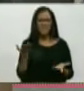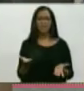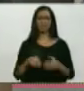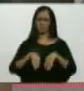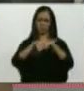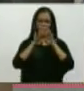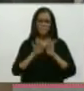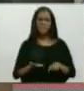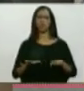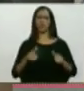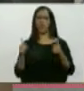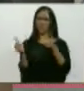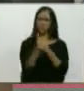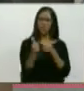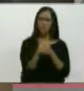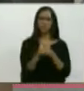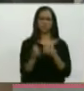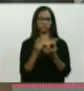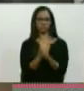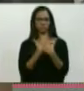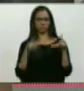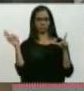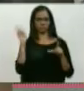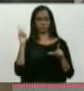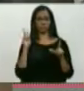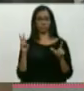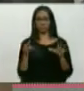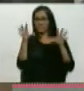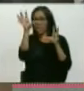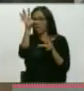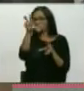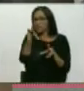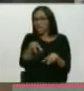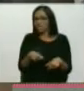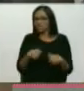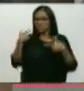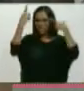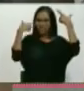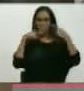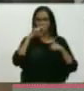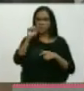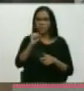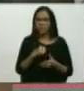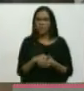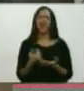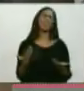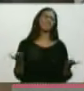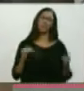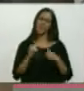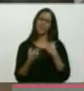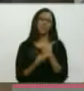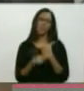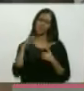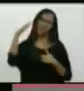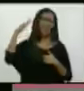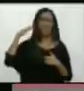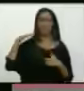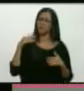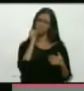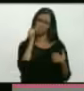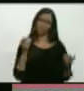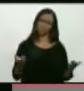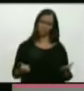la usurpación. Y va a liberar a Venezuela de las garras chavistas de Nicolás Maduro. Ay, Guaidó, bájate de esa nube, papacito.